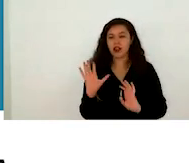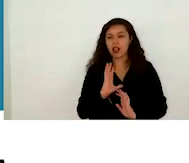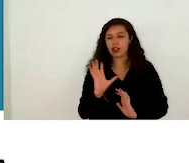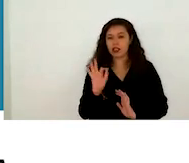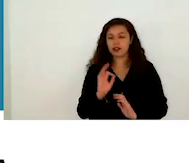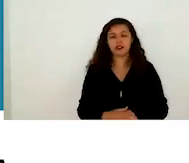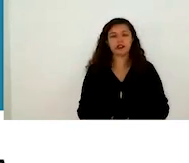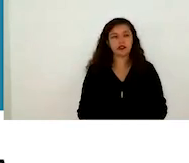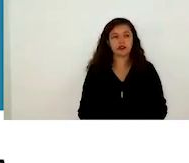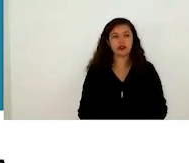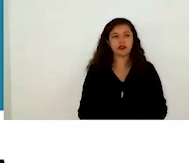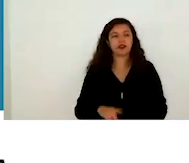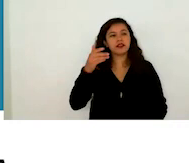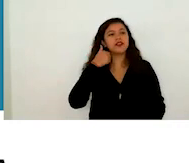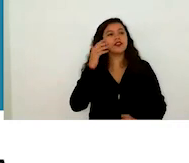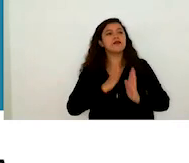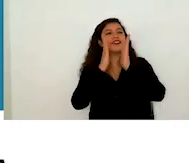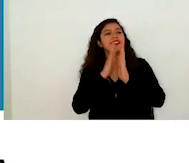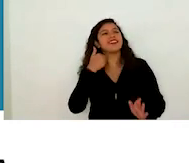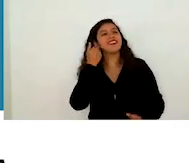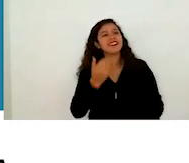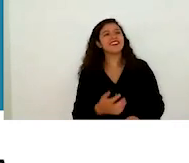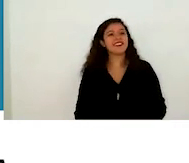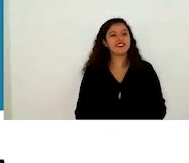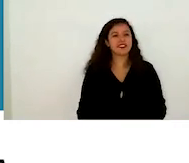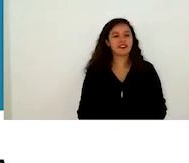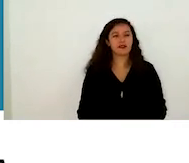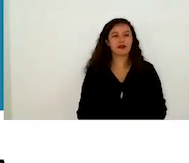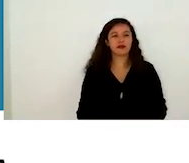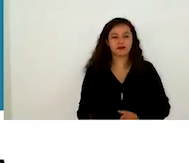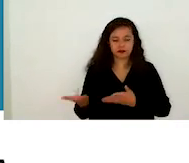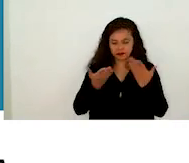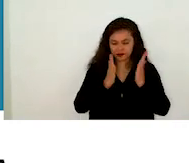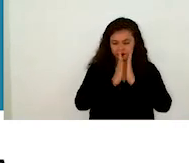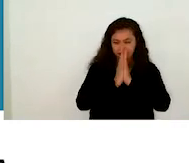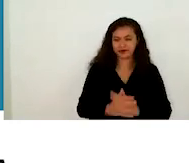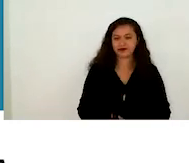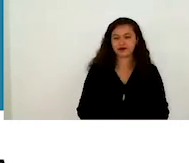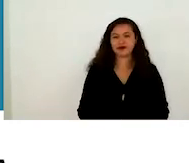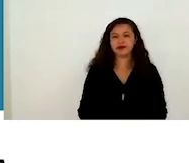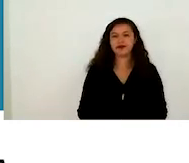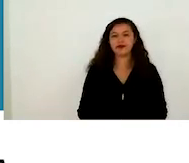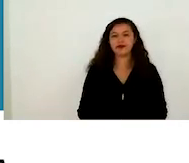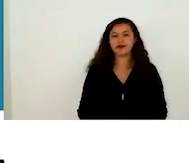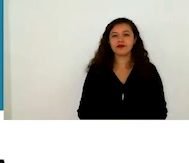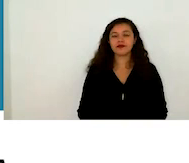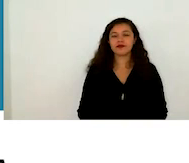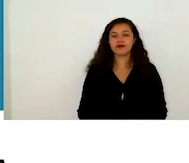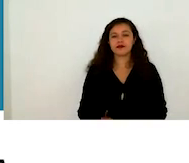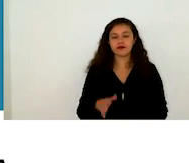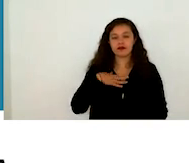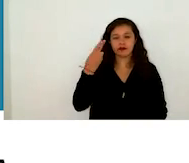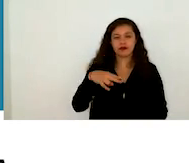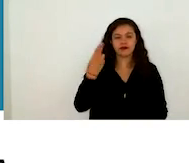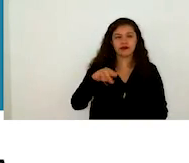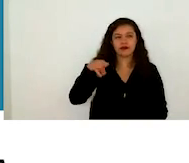si yo quiero participar por favor este primer a mi nombre es hay de